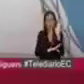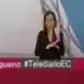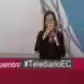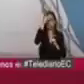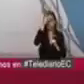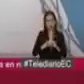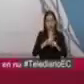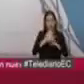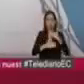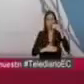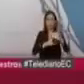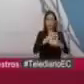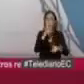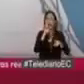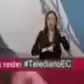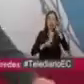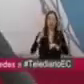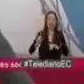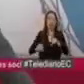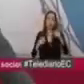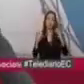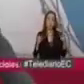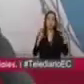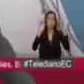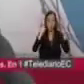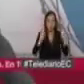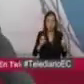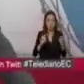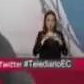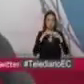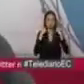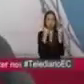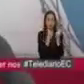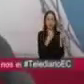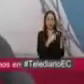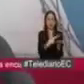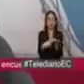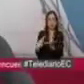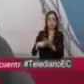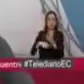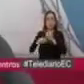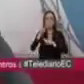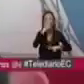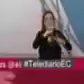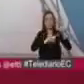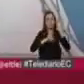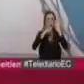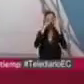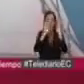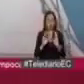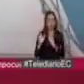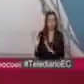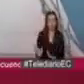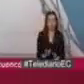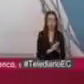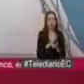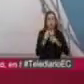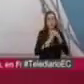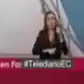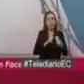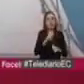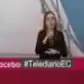generado ciertas posiciones en distintos sectores sociales sobre la revisión de las asignaciones económicas para las universidades cuál ha sido la